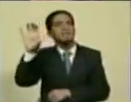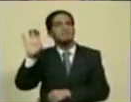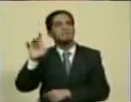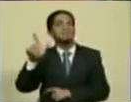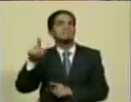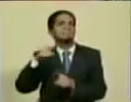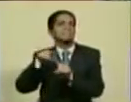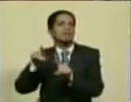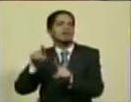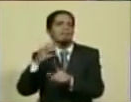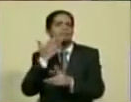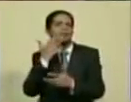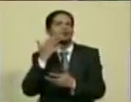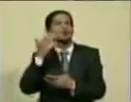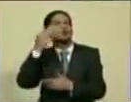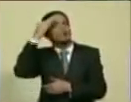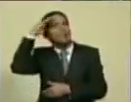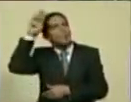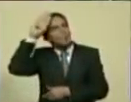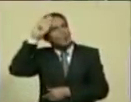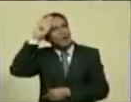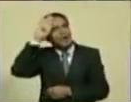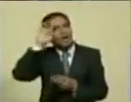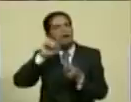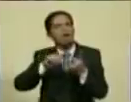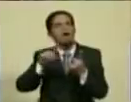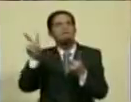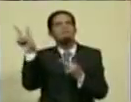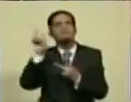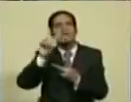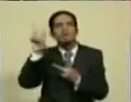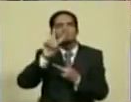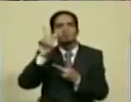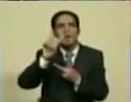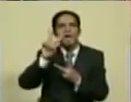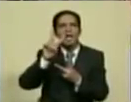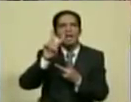salvo Cuba y Venezuela ha sufrido ataques